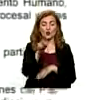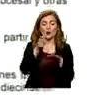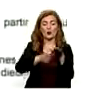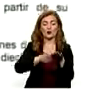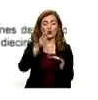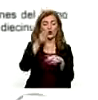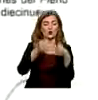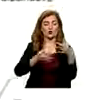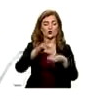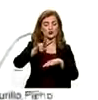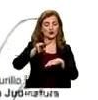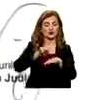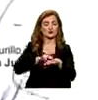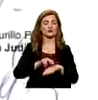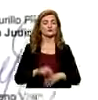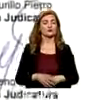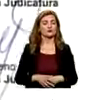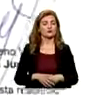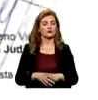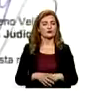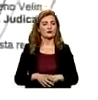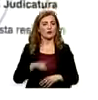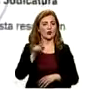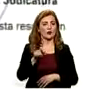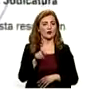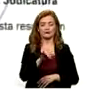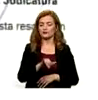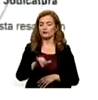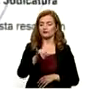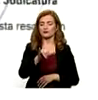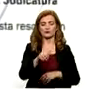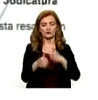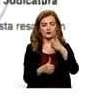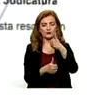de la Corte Nacional de Justicia. Debería existir igual número de